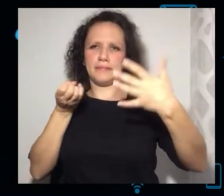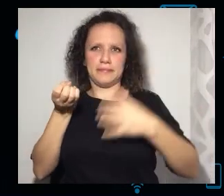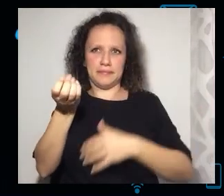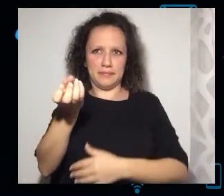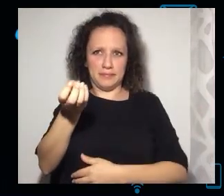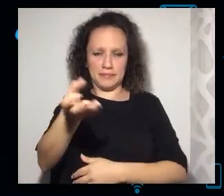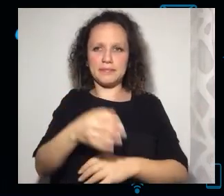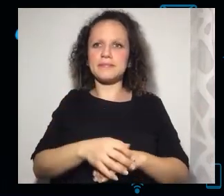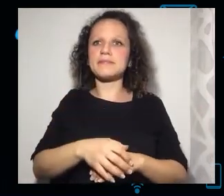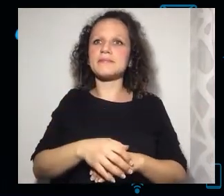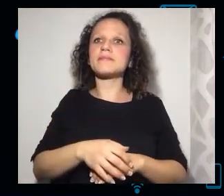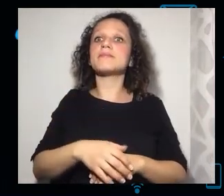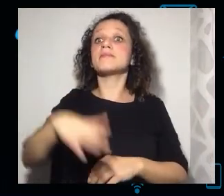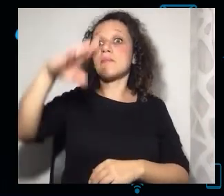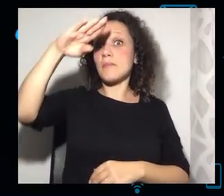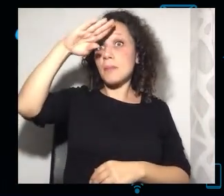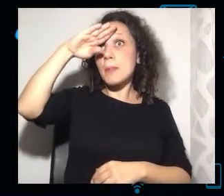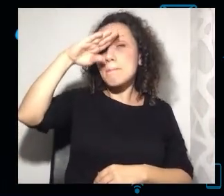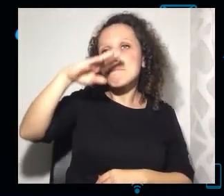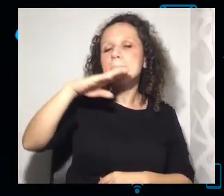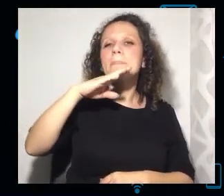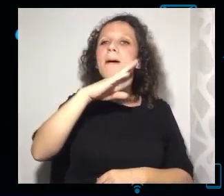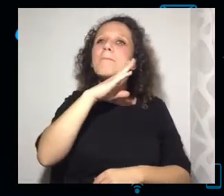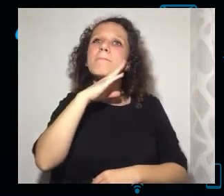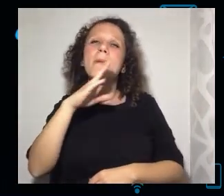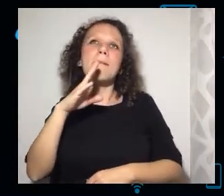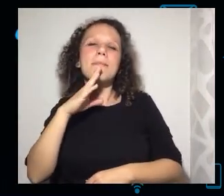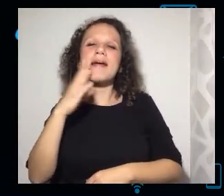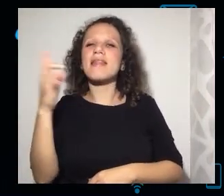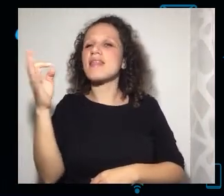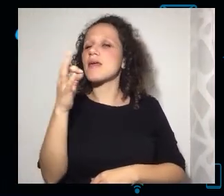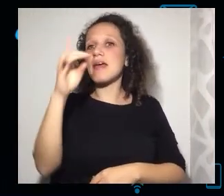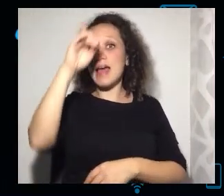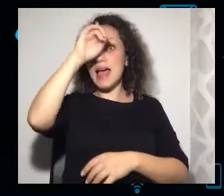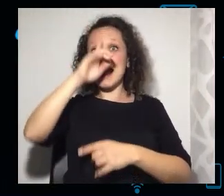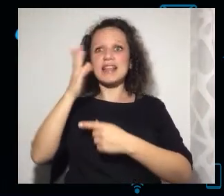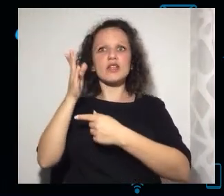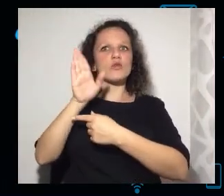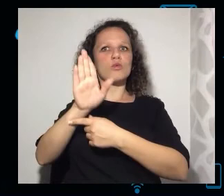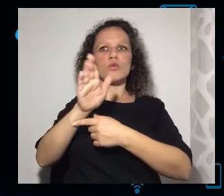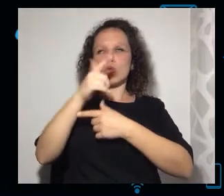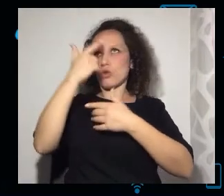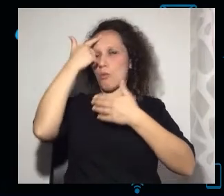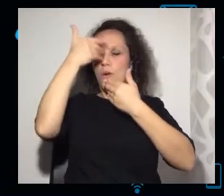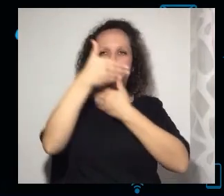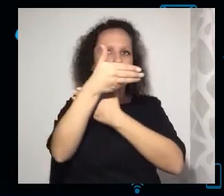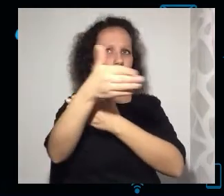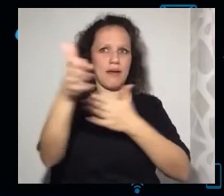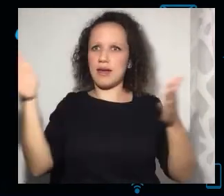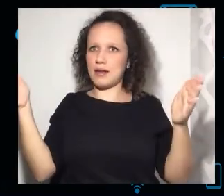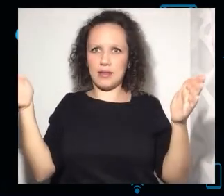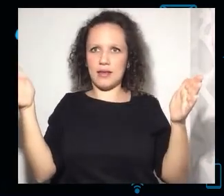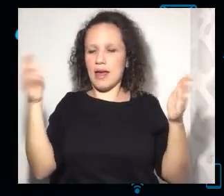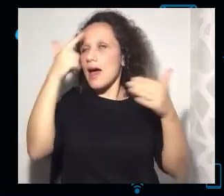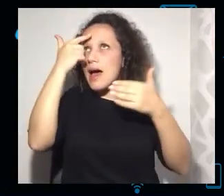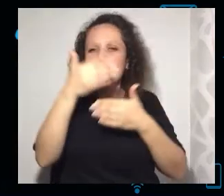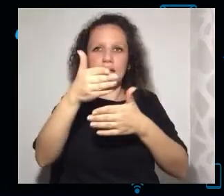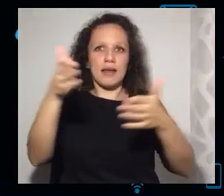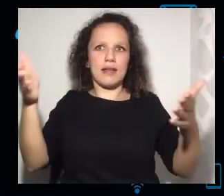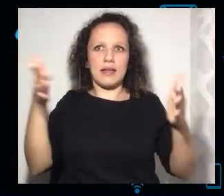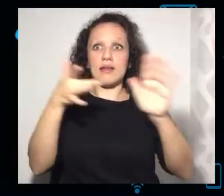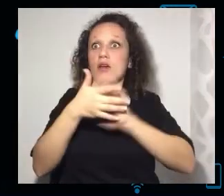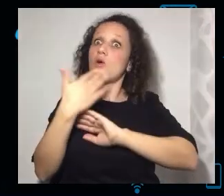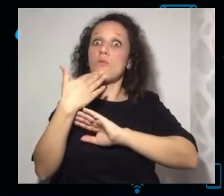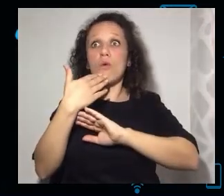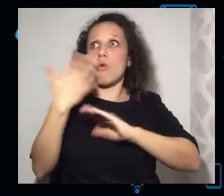parte de los padres de las madres con una actitud abierta una actitud abierta que responda a este mundo en el que estamos